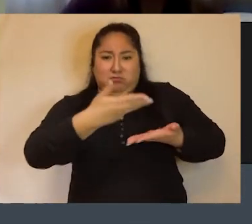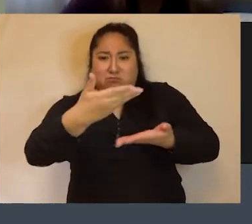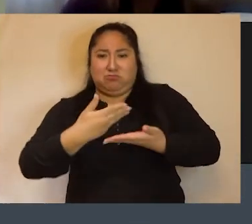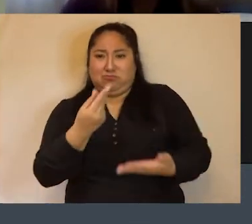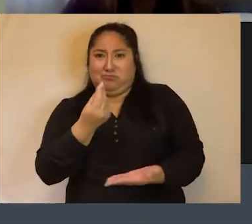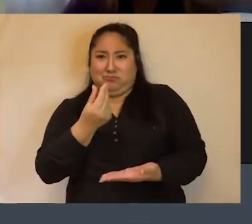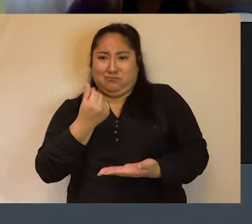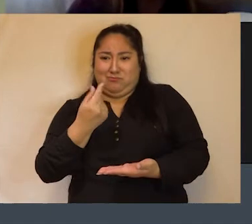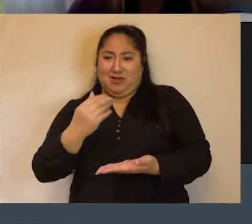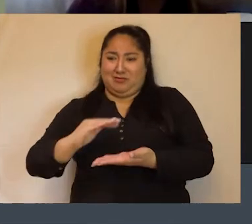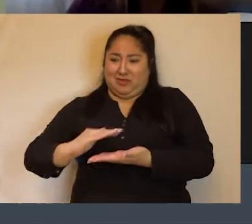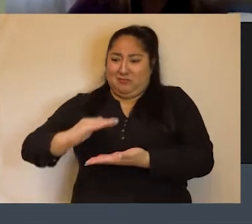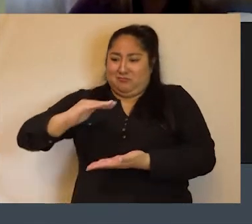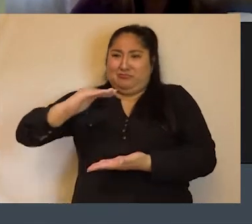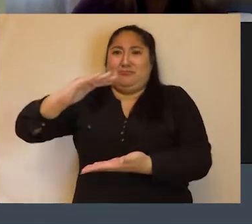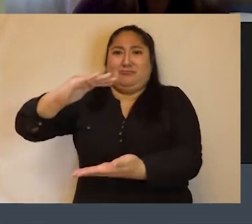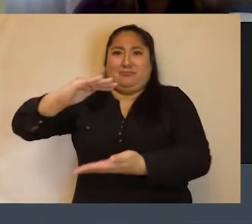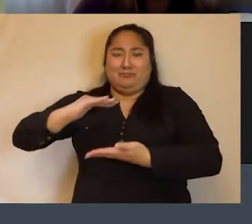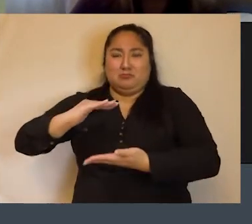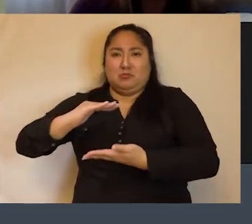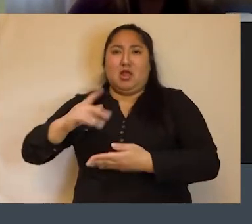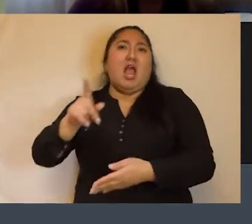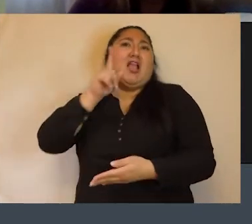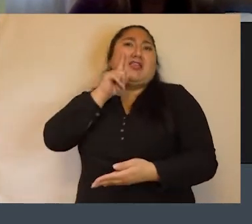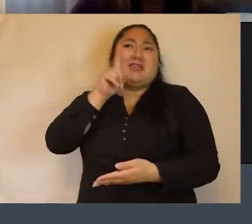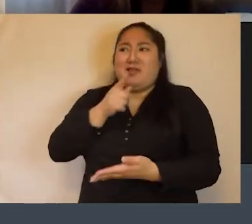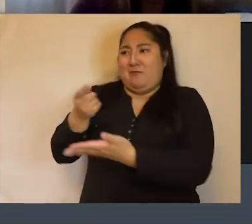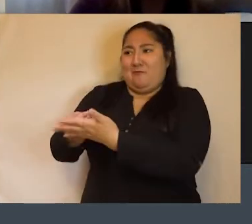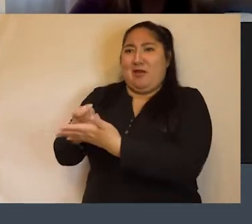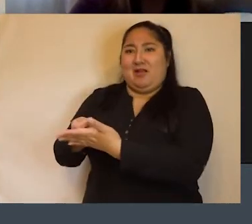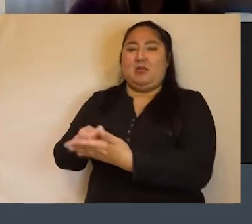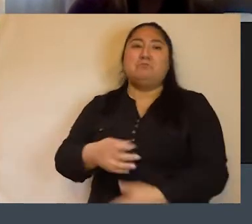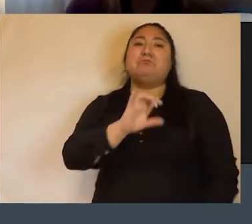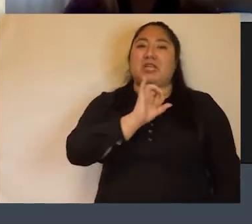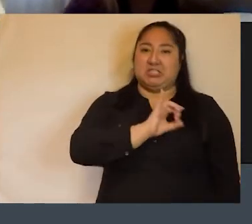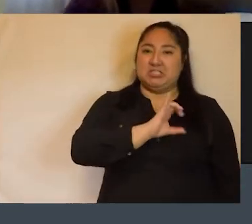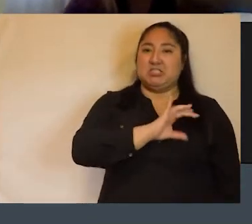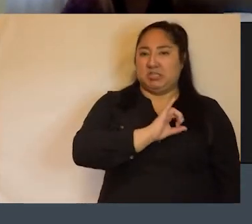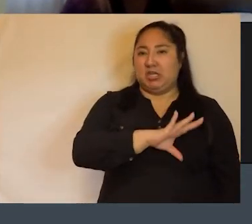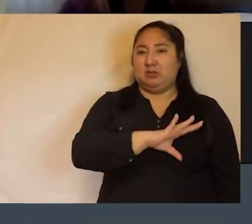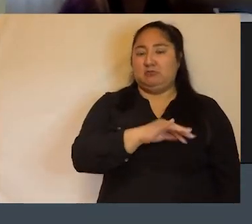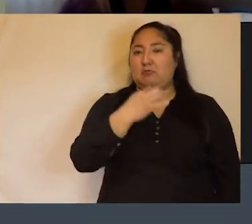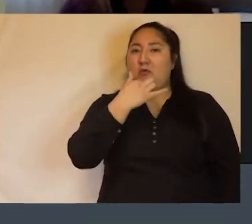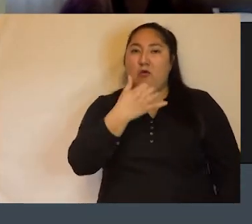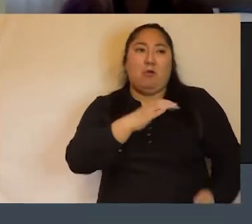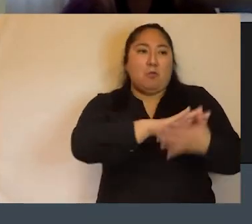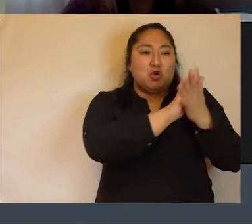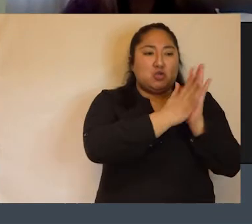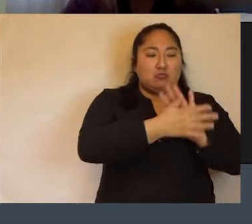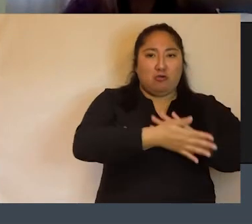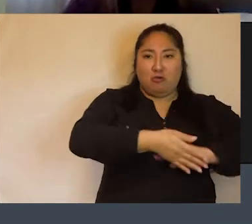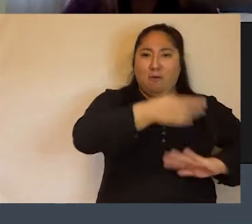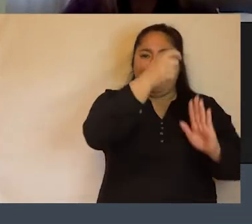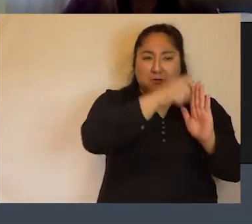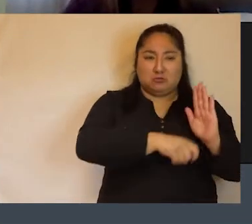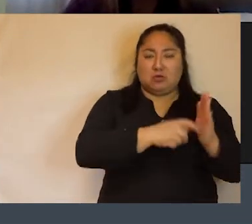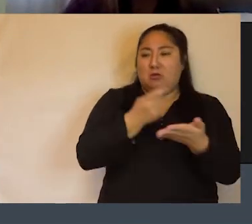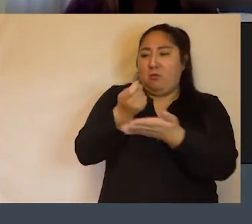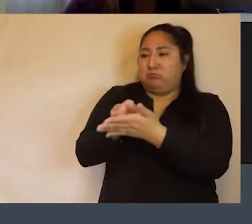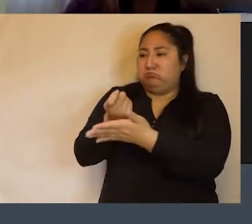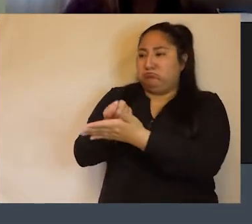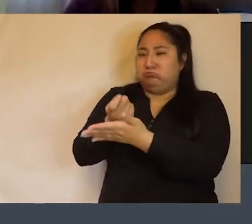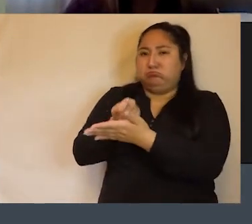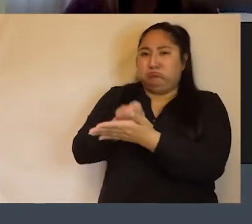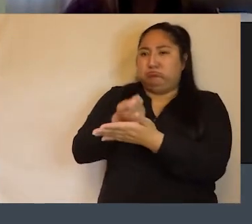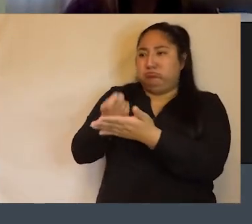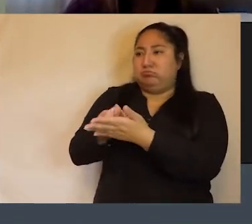mucha más plata. Y eso se la financiamos todos los chilenos, con cargo a nuestras remuneraciones mensuales, directo